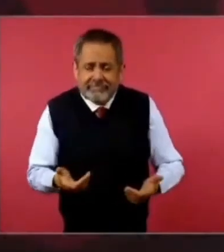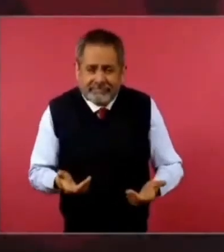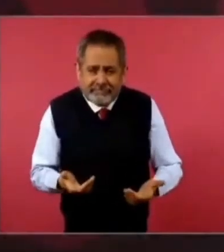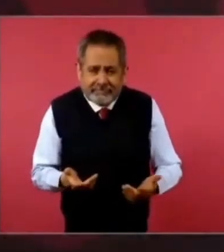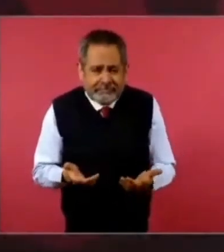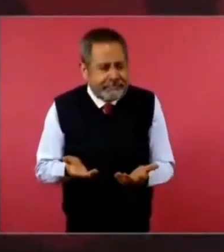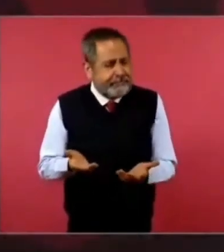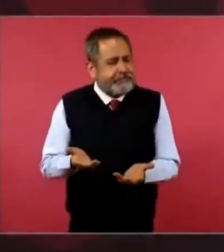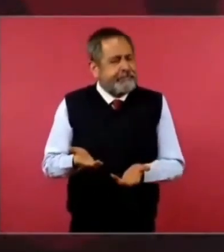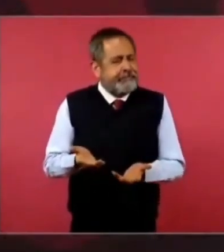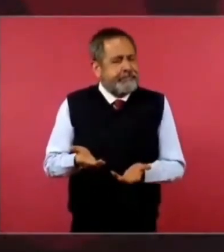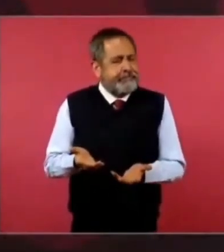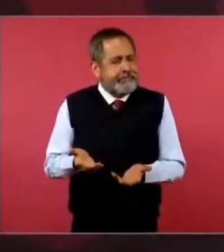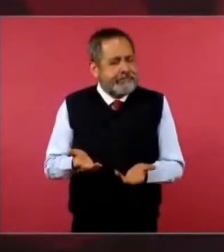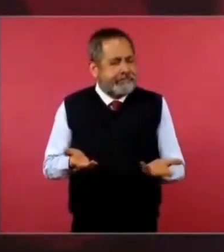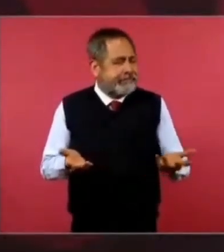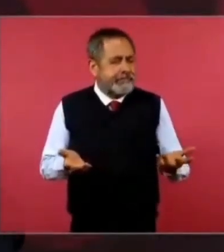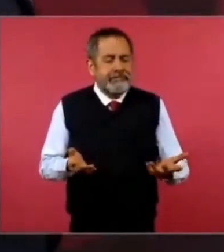Entonces,